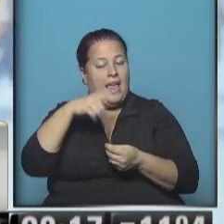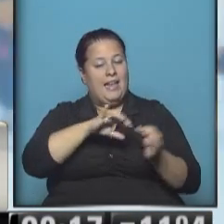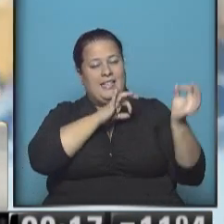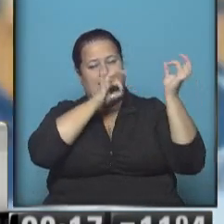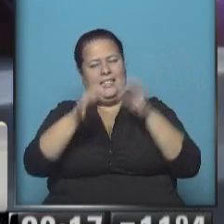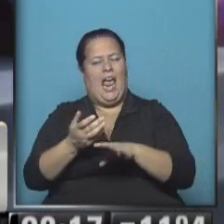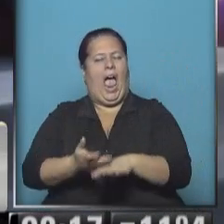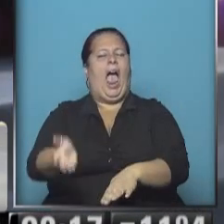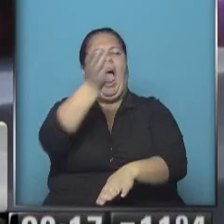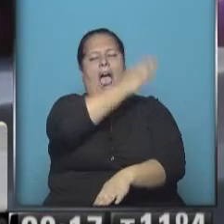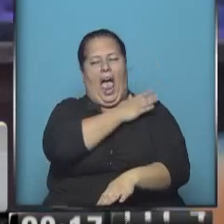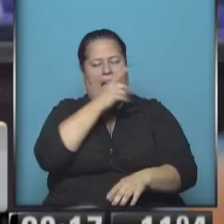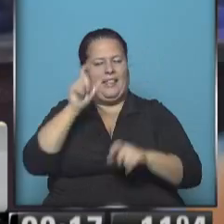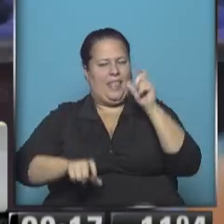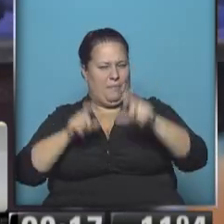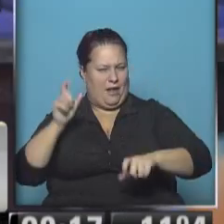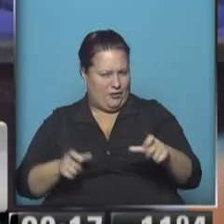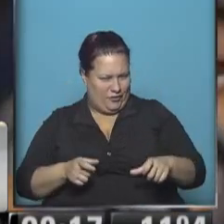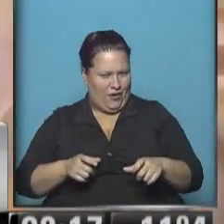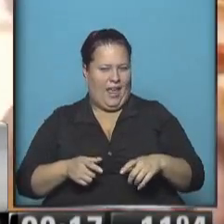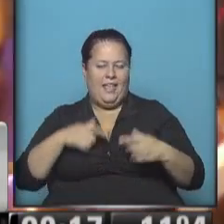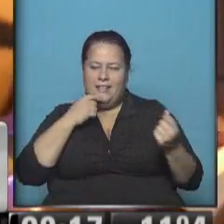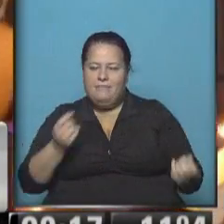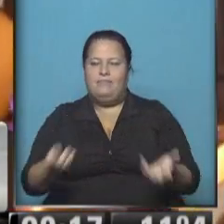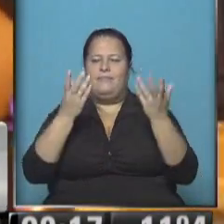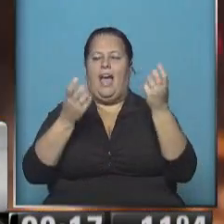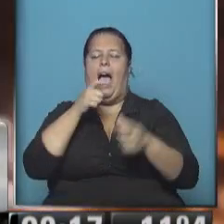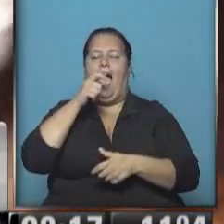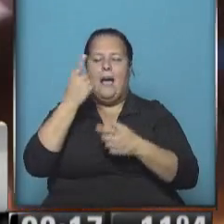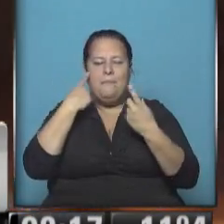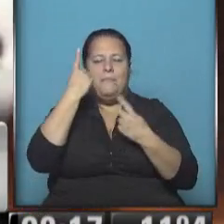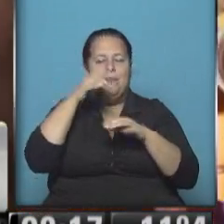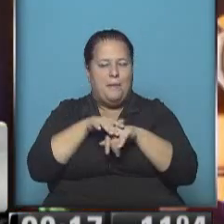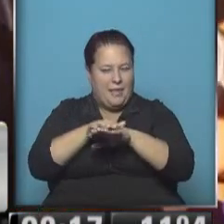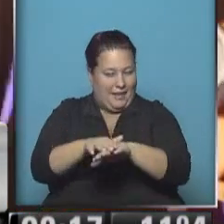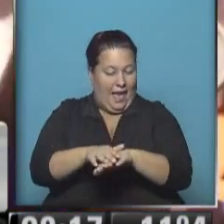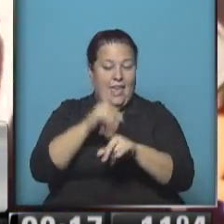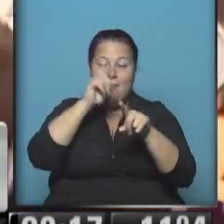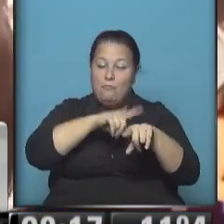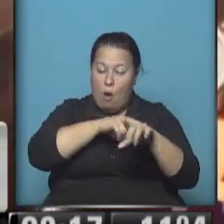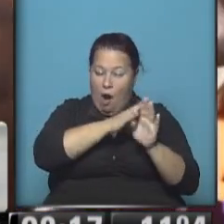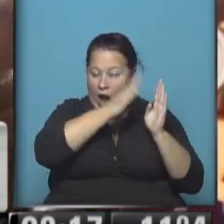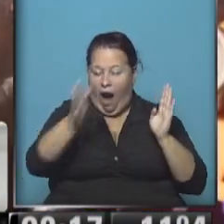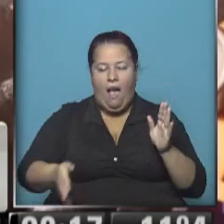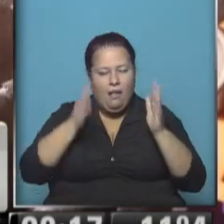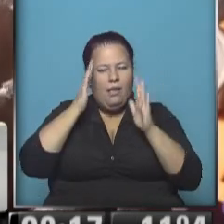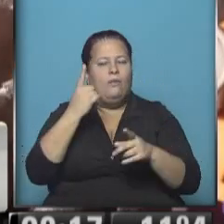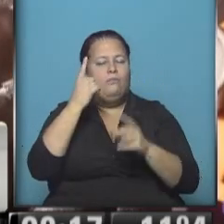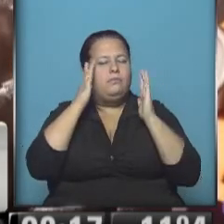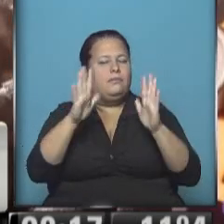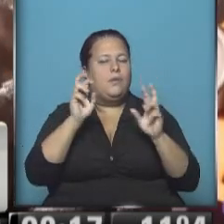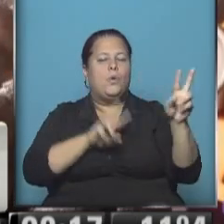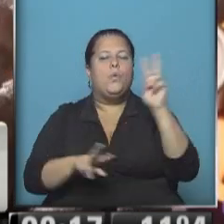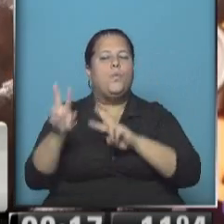llegaron mucho antes de que existieran los seres humanos, los hace salir del agua casi con los primeros anfibios, y que desde ese momento se dedicaron a una sola cosa: